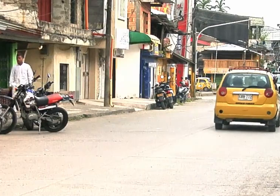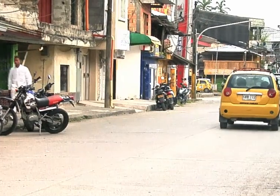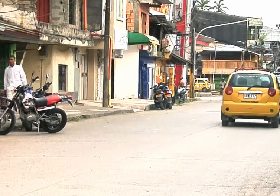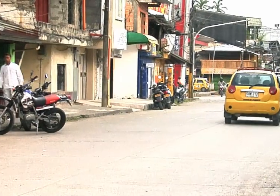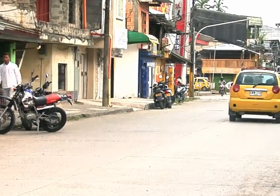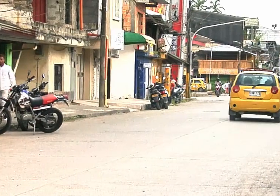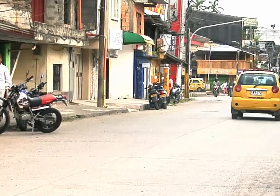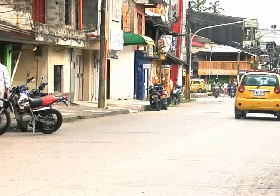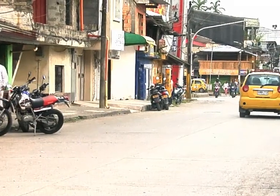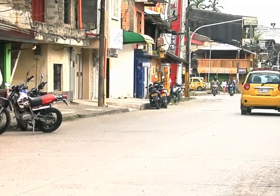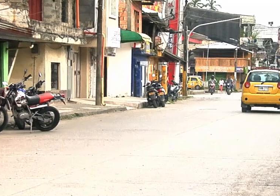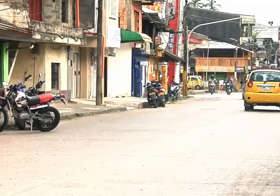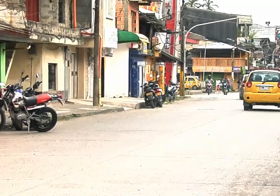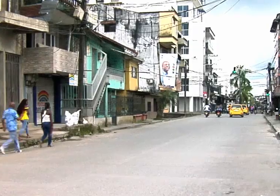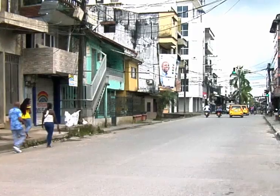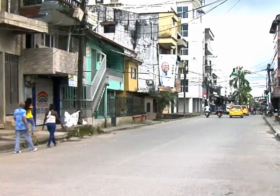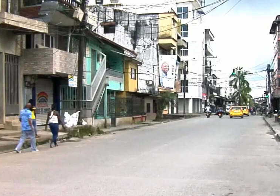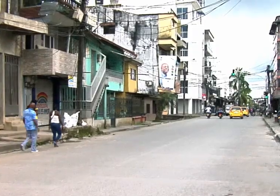adquirir alimentos y productos